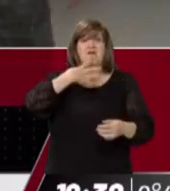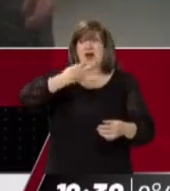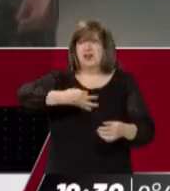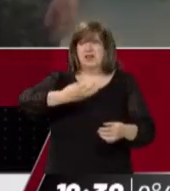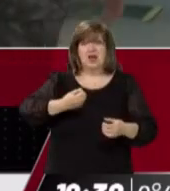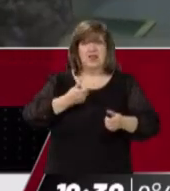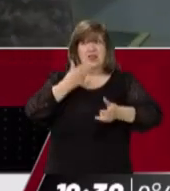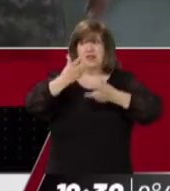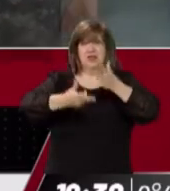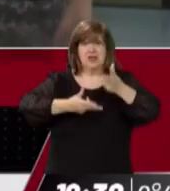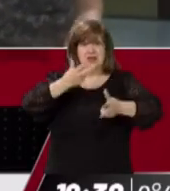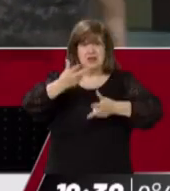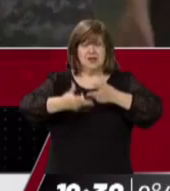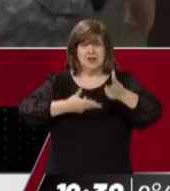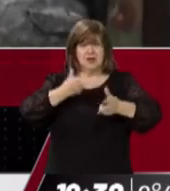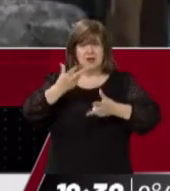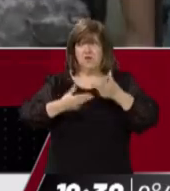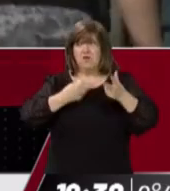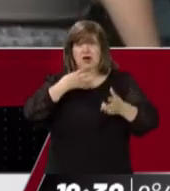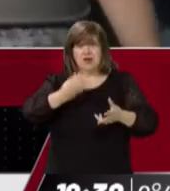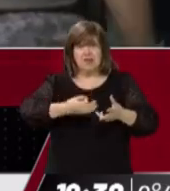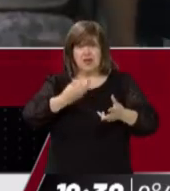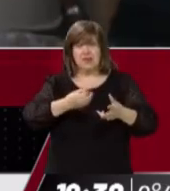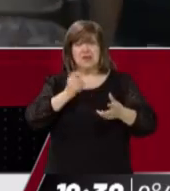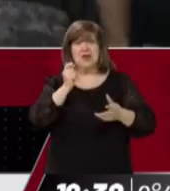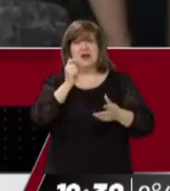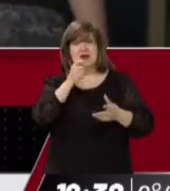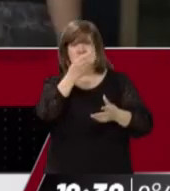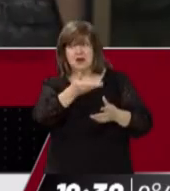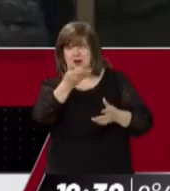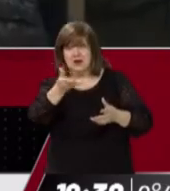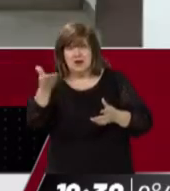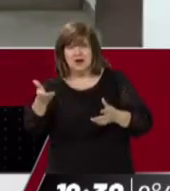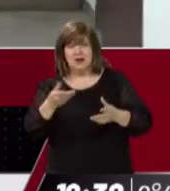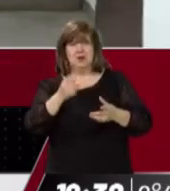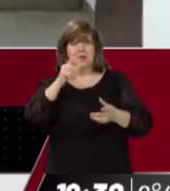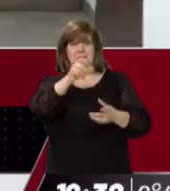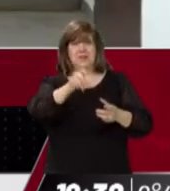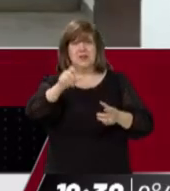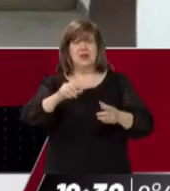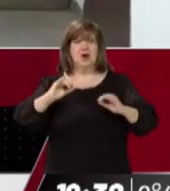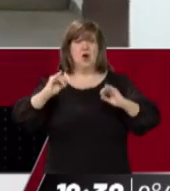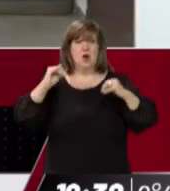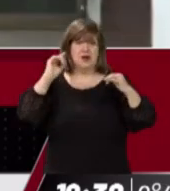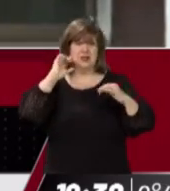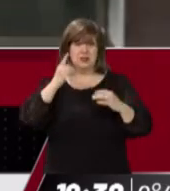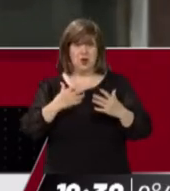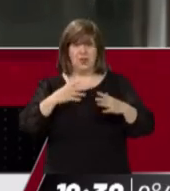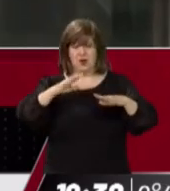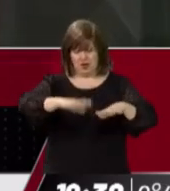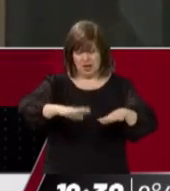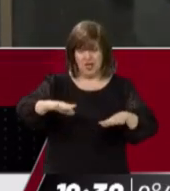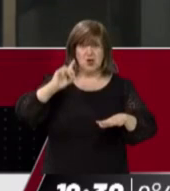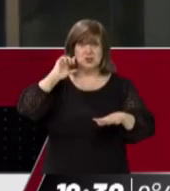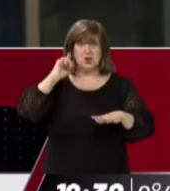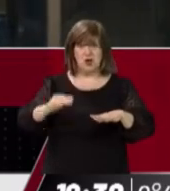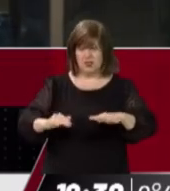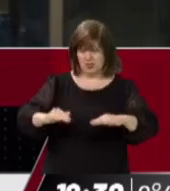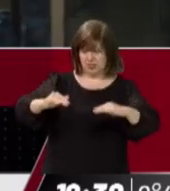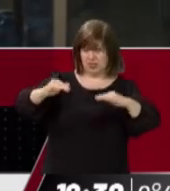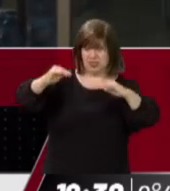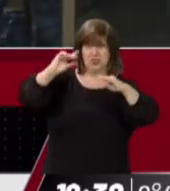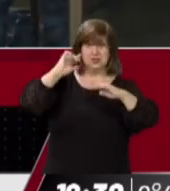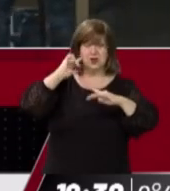Porque si hay alguien que la pasó mal en todo esto fueron ellos y ellos solamente pueden decir lo mal que lo vivieron